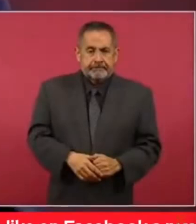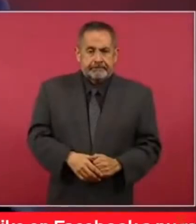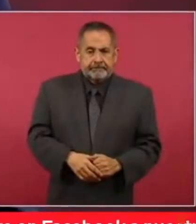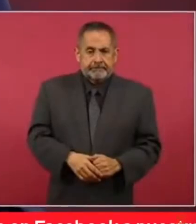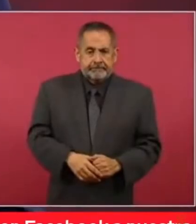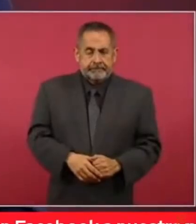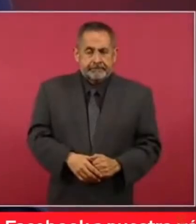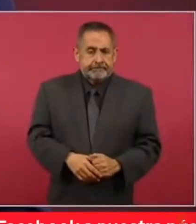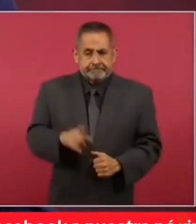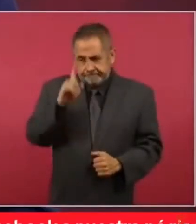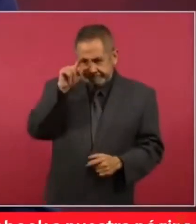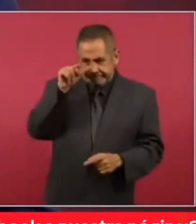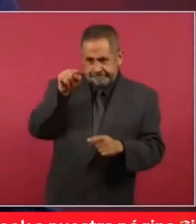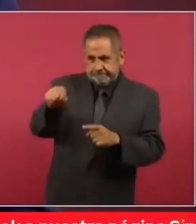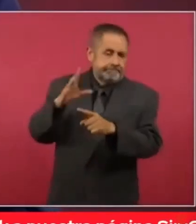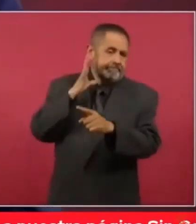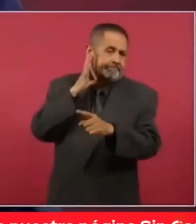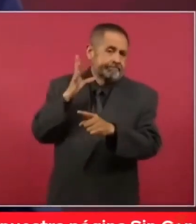en el Congreso,